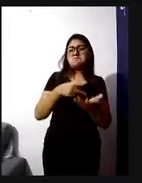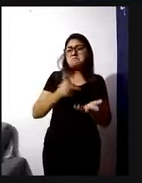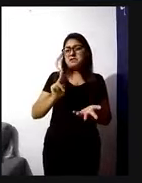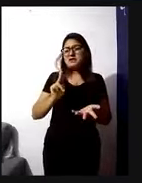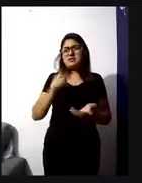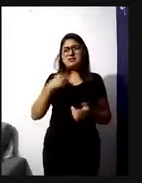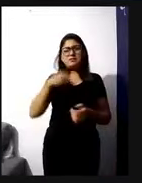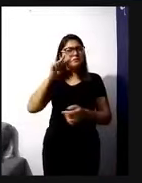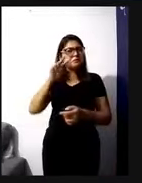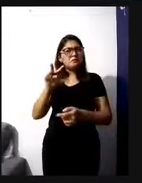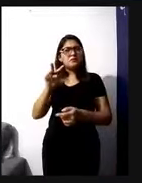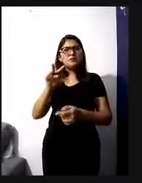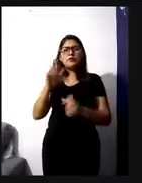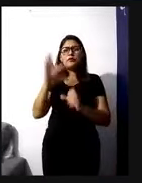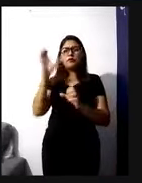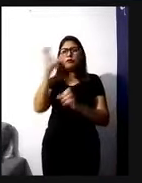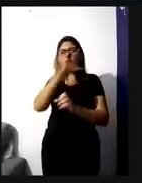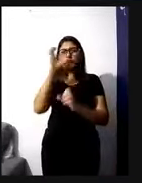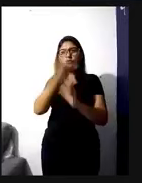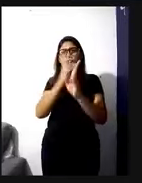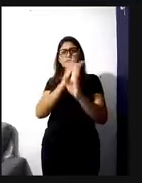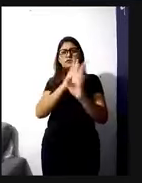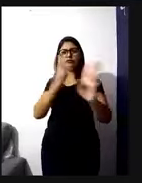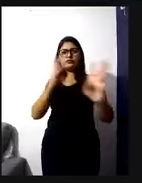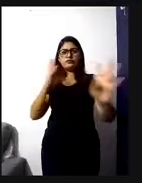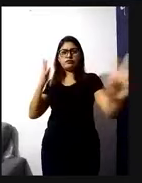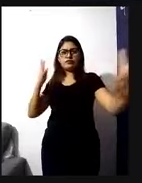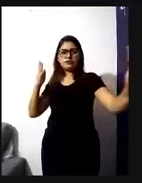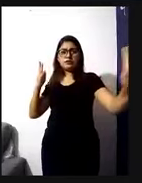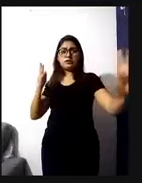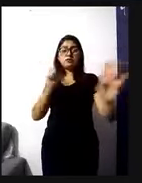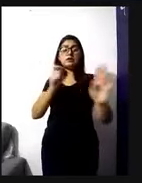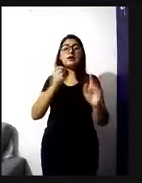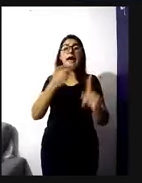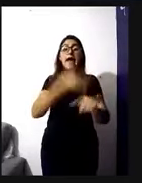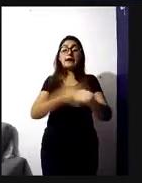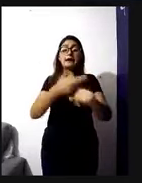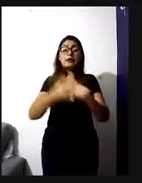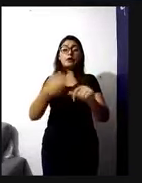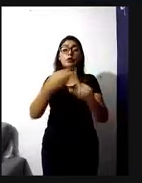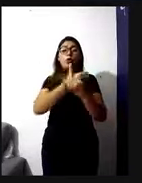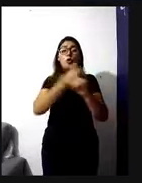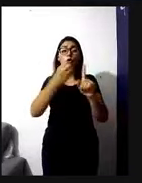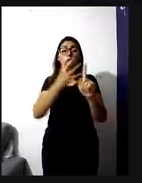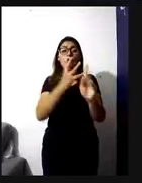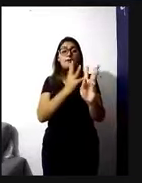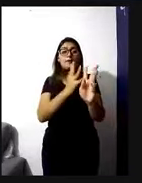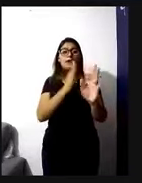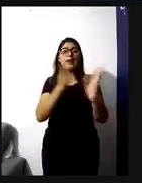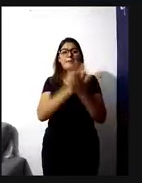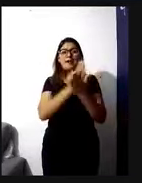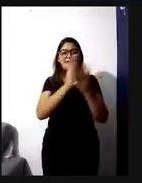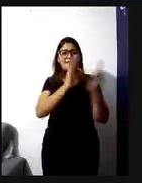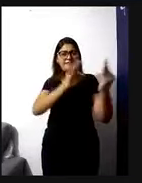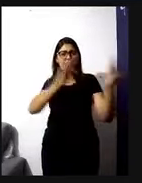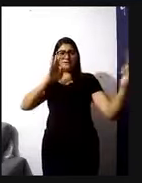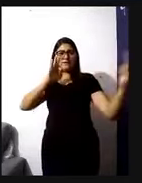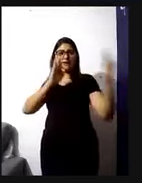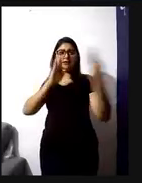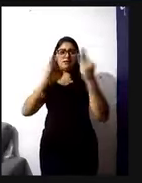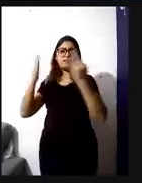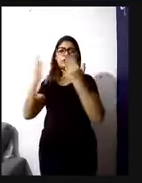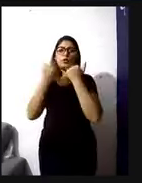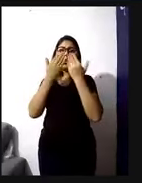además ni siquiera tomaron en cuenta las medidas de la sana distancia y eso generó molestia,